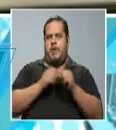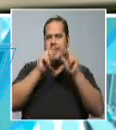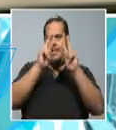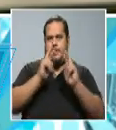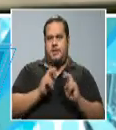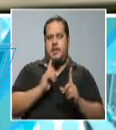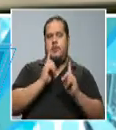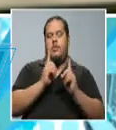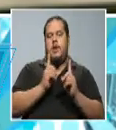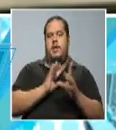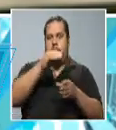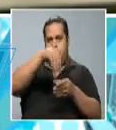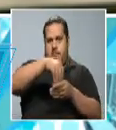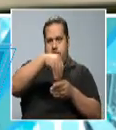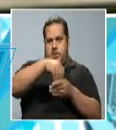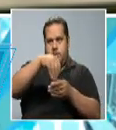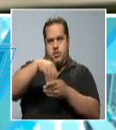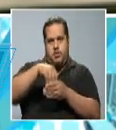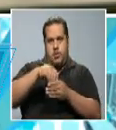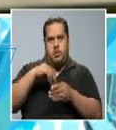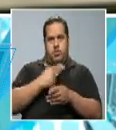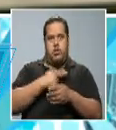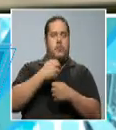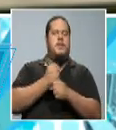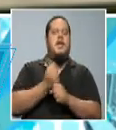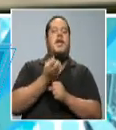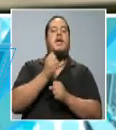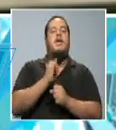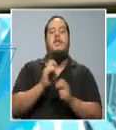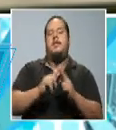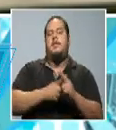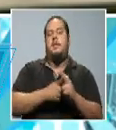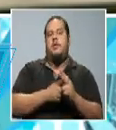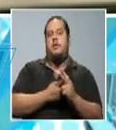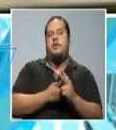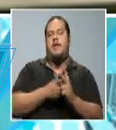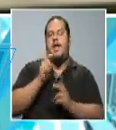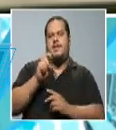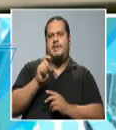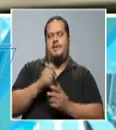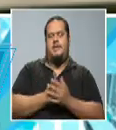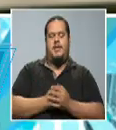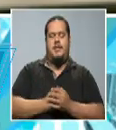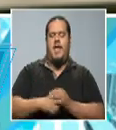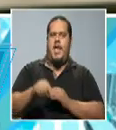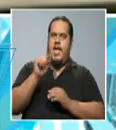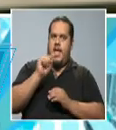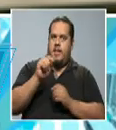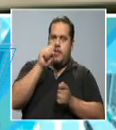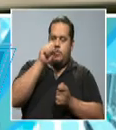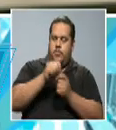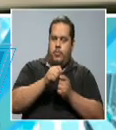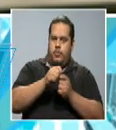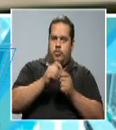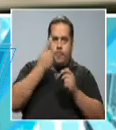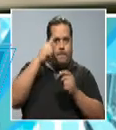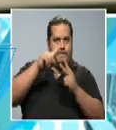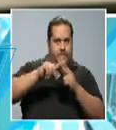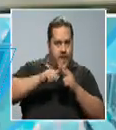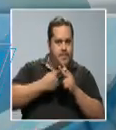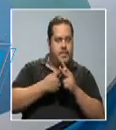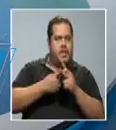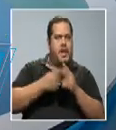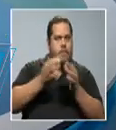bien cuál es la inversión que vamos a realizar y si se ajusta a las necesidades. Ese es un punto de partida muy, muy